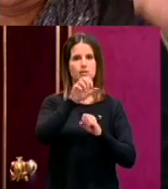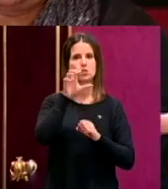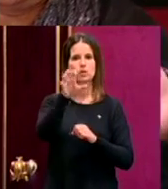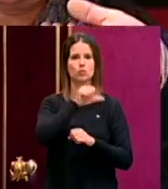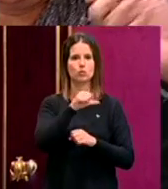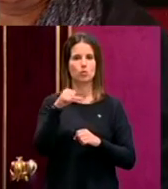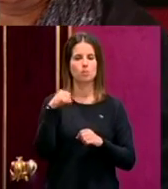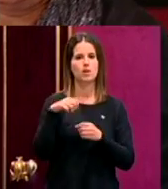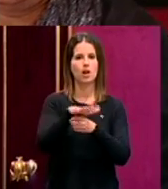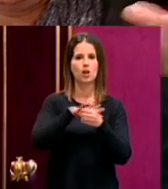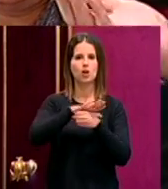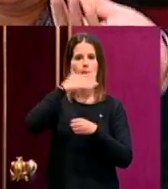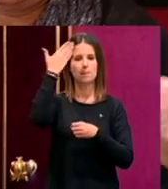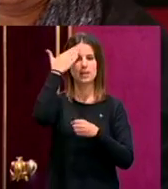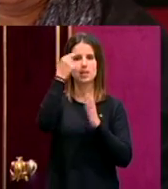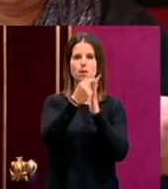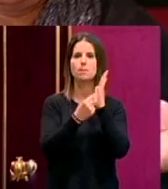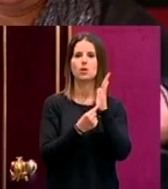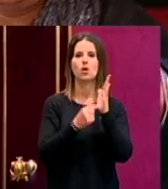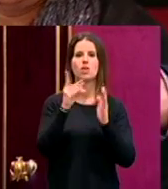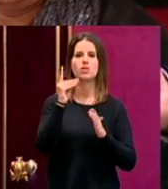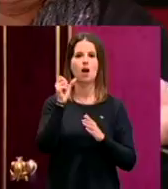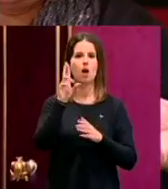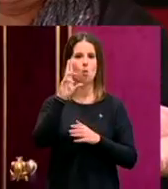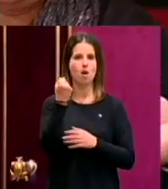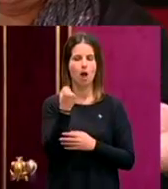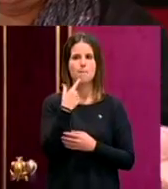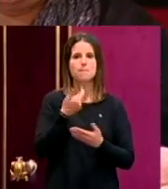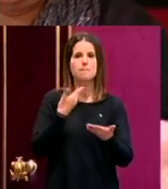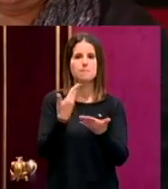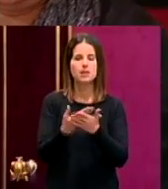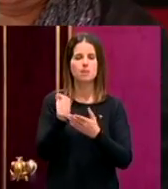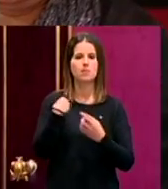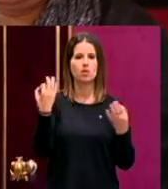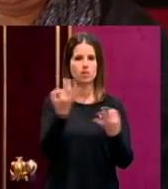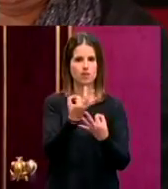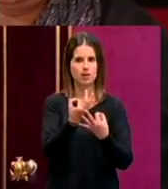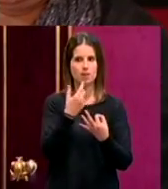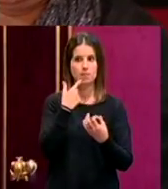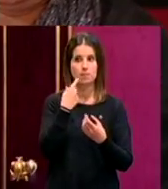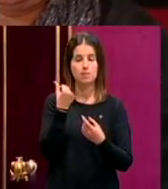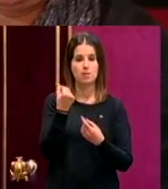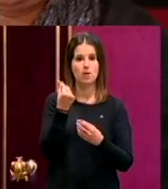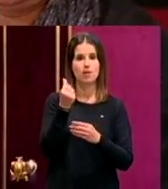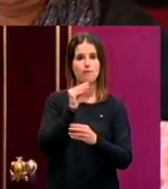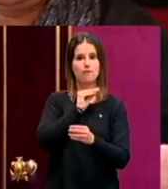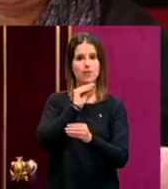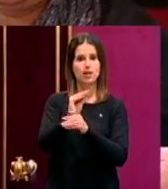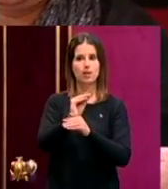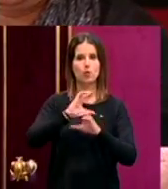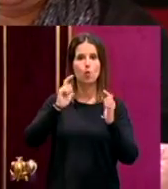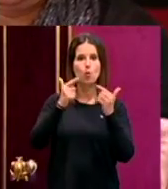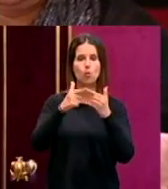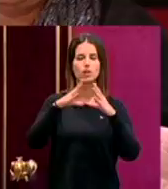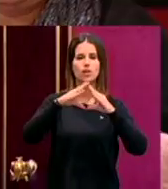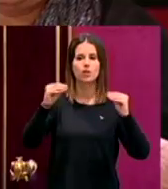en defensa de los principios que establece la LAULA, pedir lo que debería establecerse, que es que la financiación de la Junta de Andalucía a los